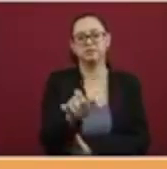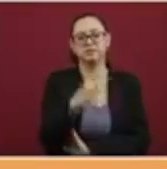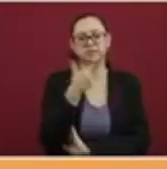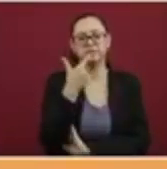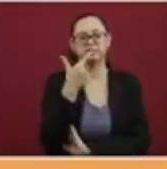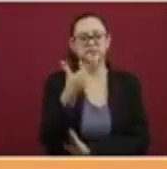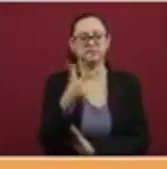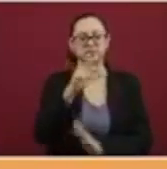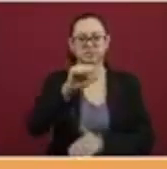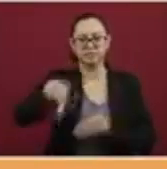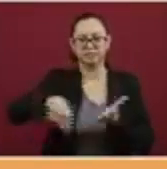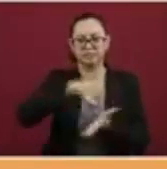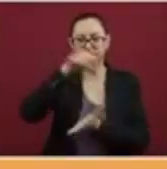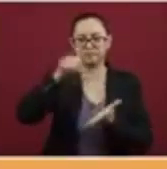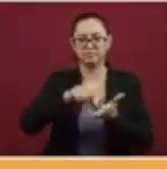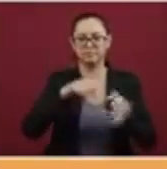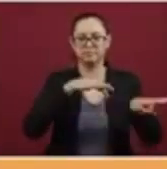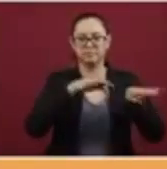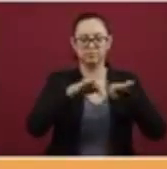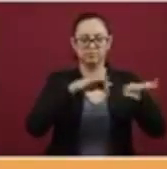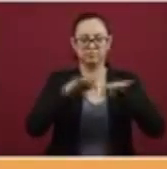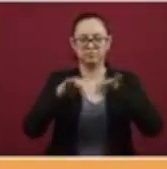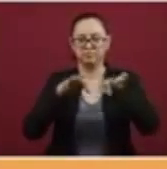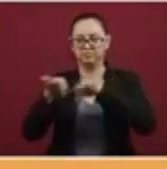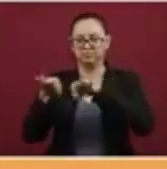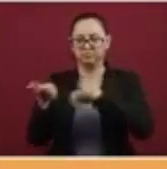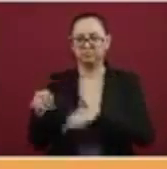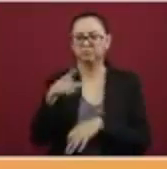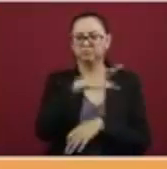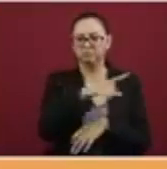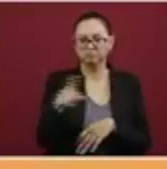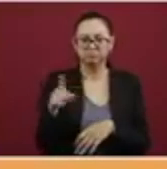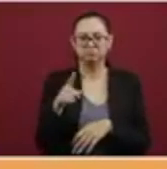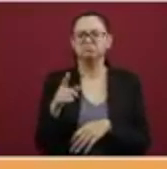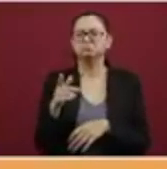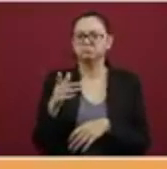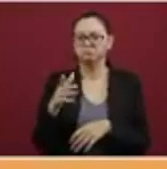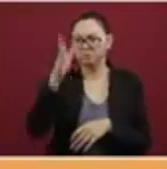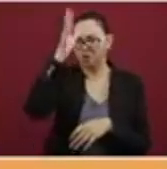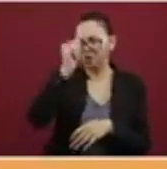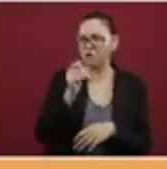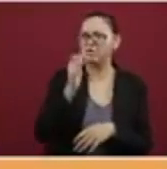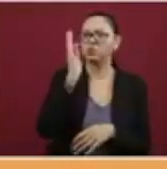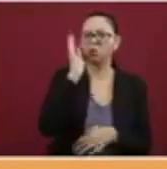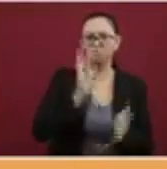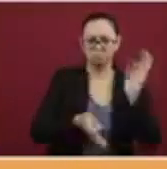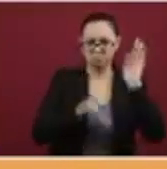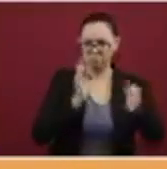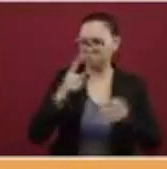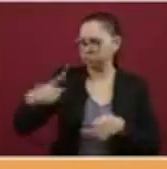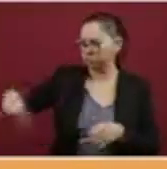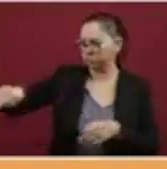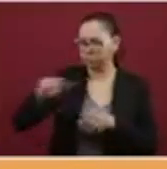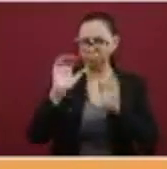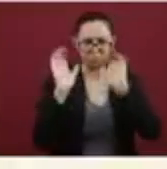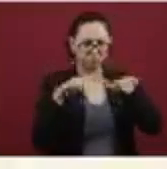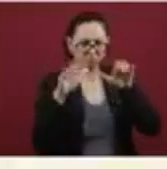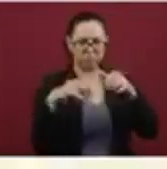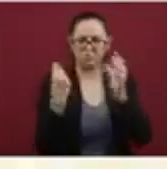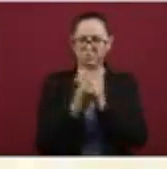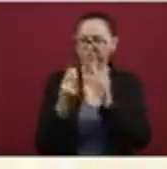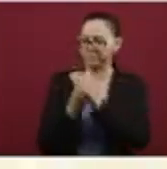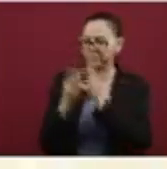75,507 centros de trabajo que reciben a los aprendices y que los están capacitando.